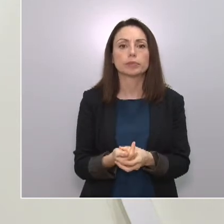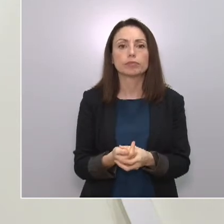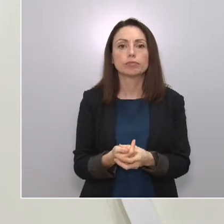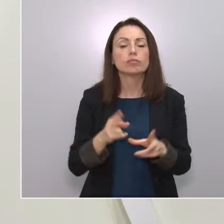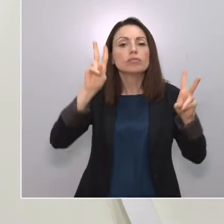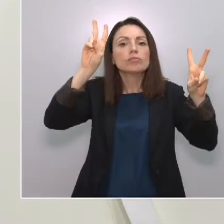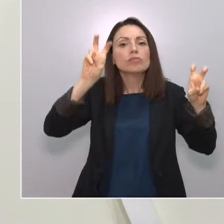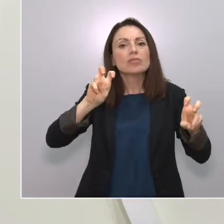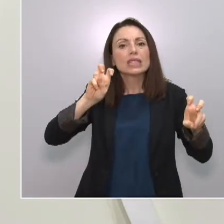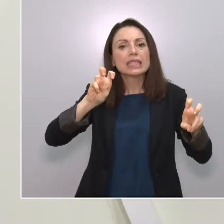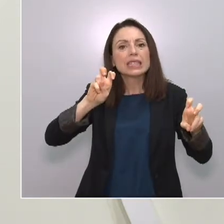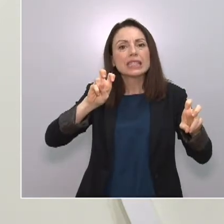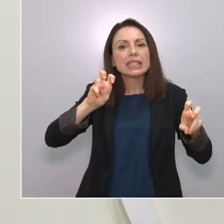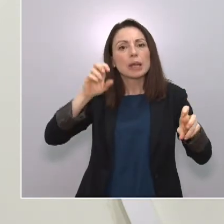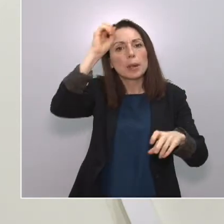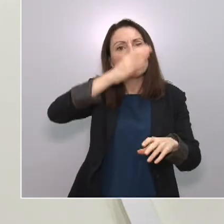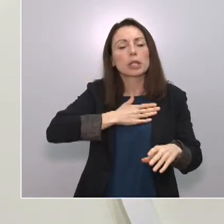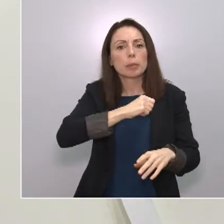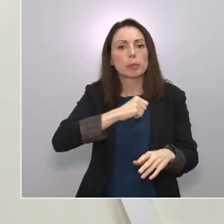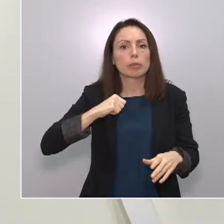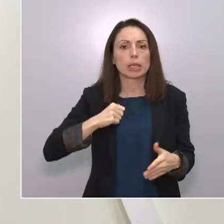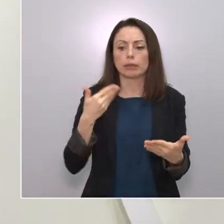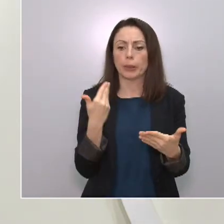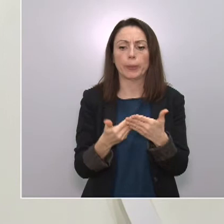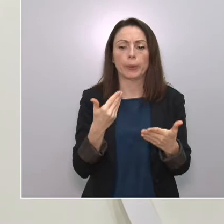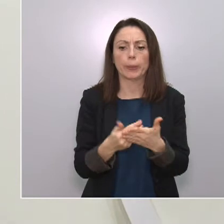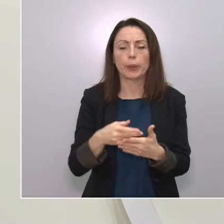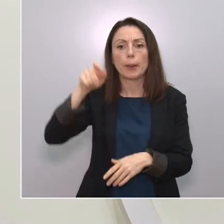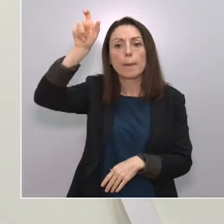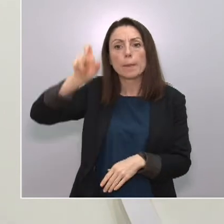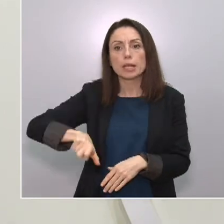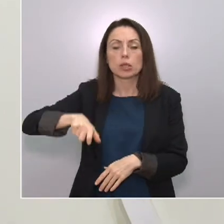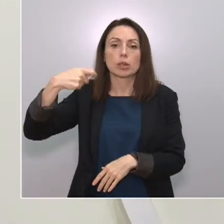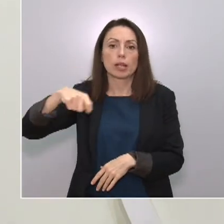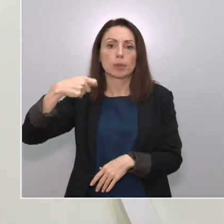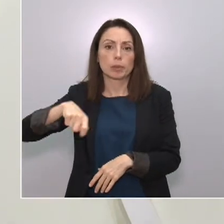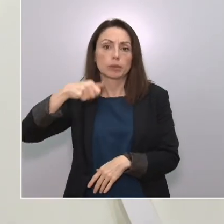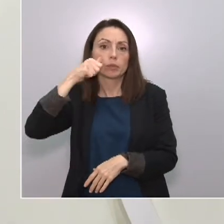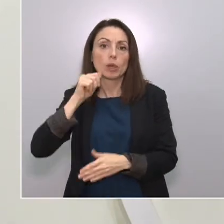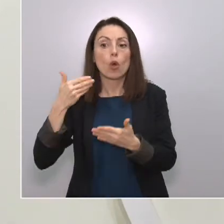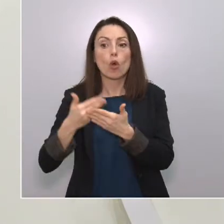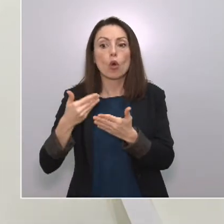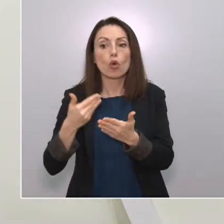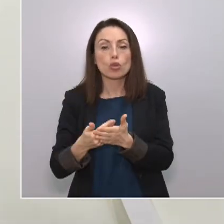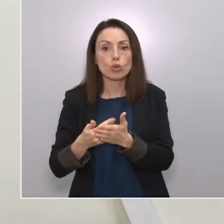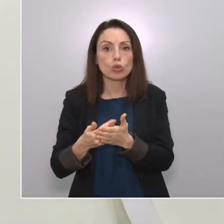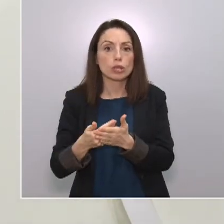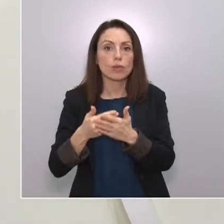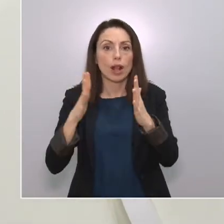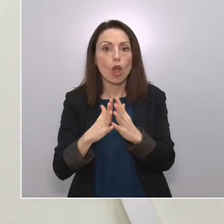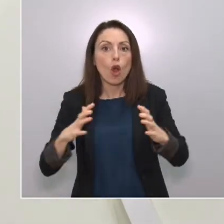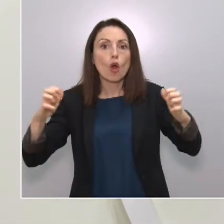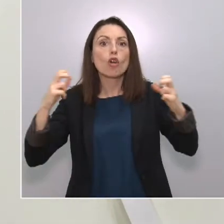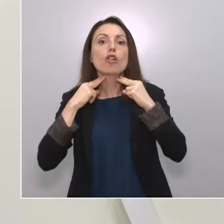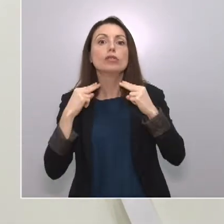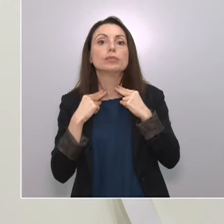es la cuestión o la justificación más poderosa que ha dado el presidente del Gobierno y que ha justificado en el Congreso de los Diputados, aludiendo